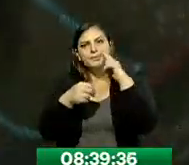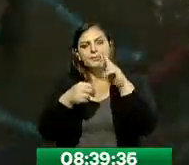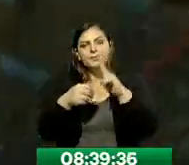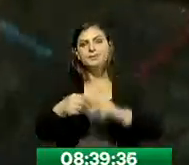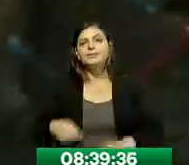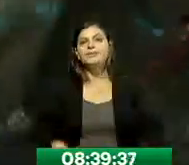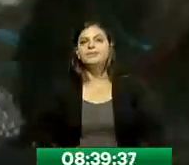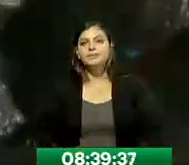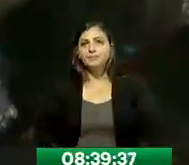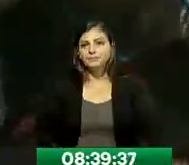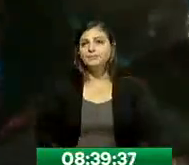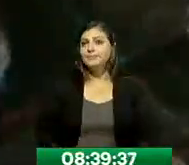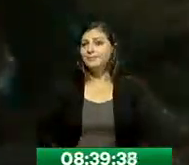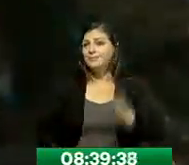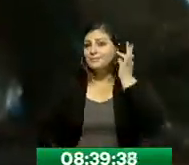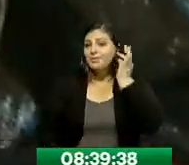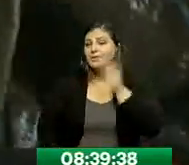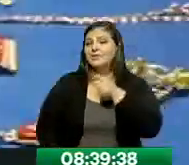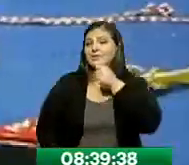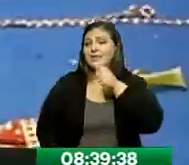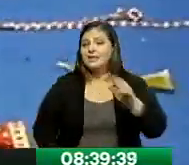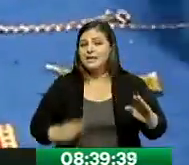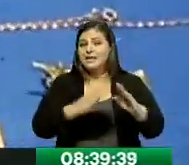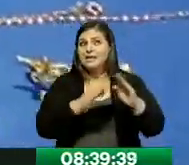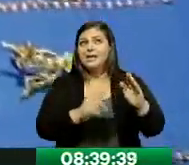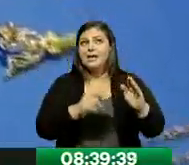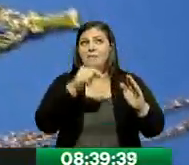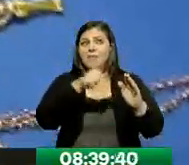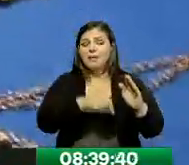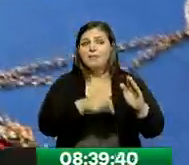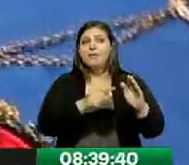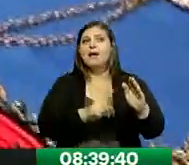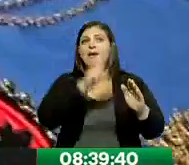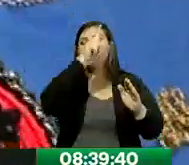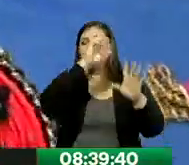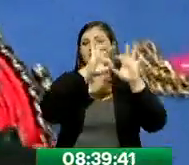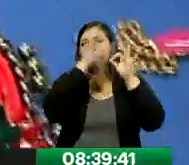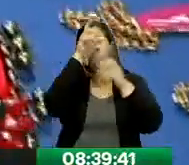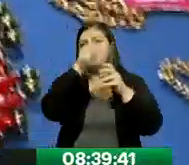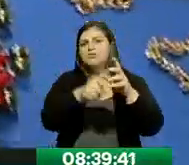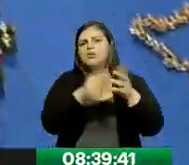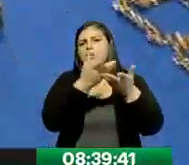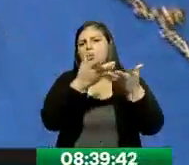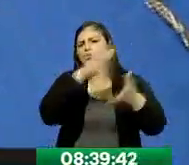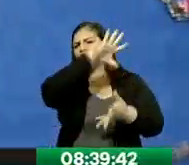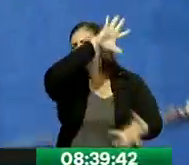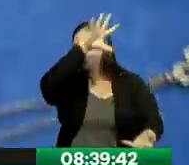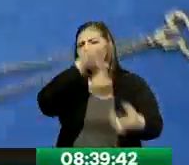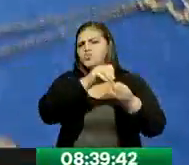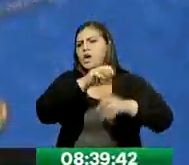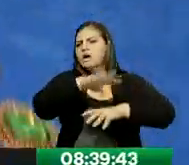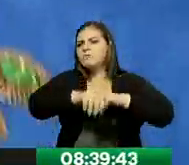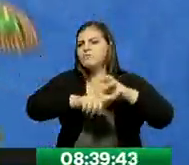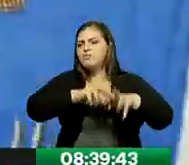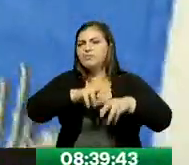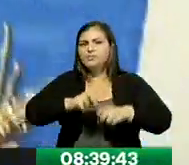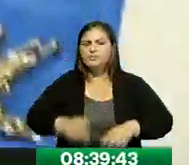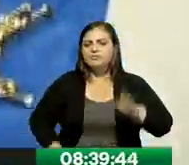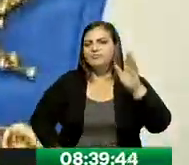un familiar que se encontraba en la parte de arriba. El resto de la evidencia no pertenece a la persona que ha sido perjudicada, pero sí veo